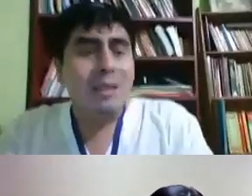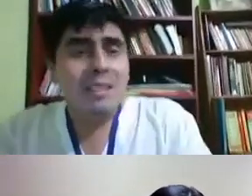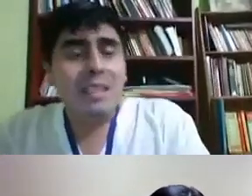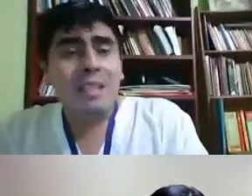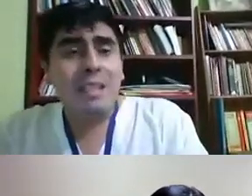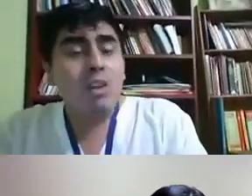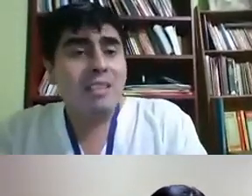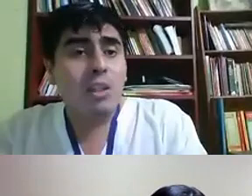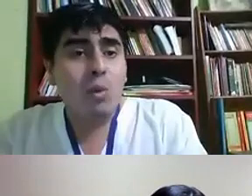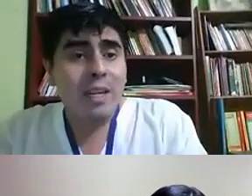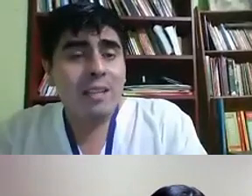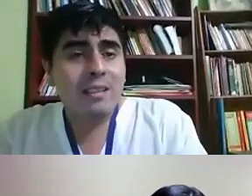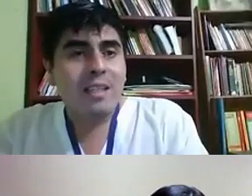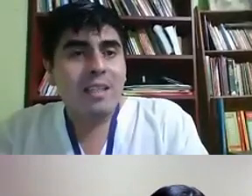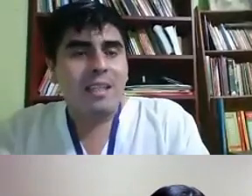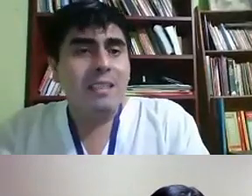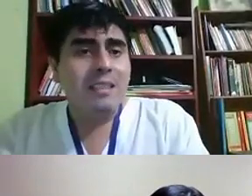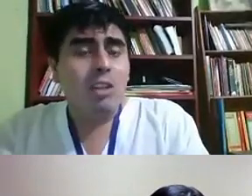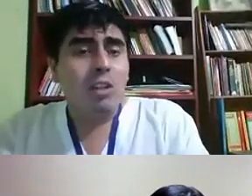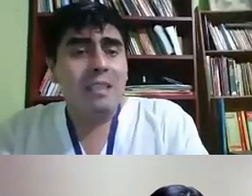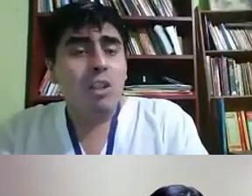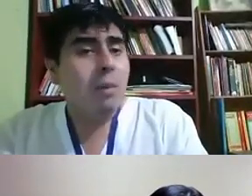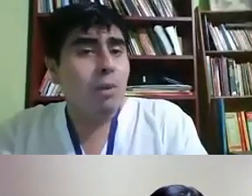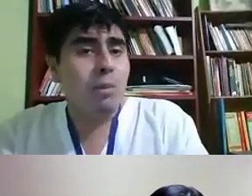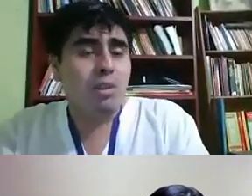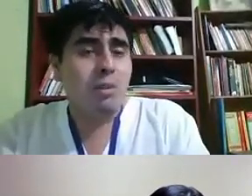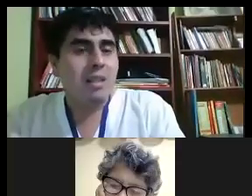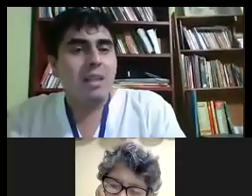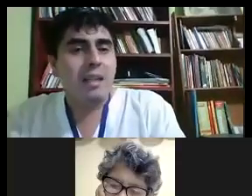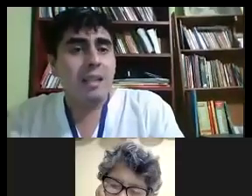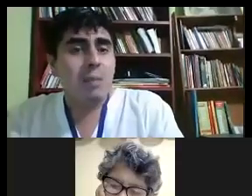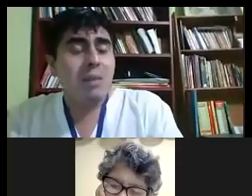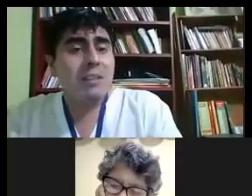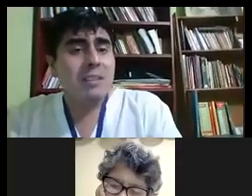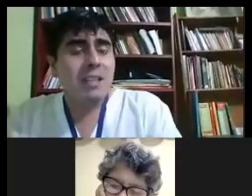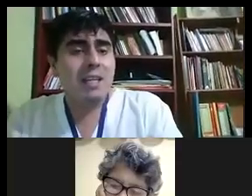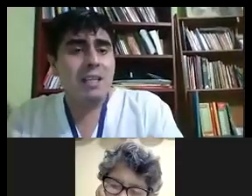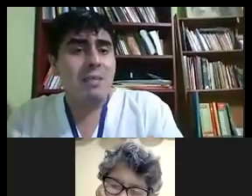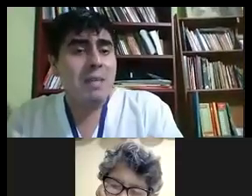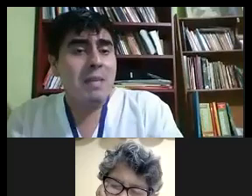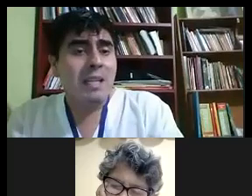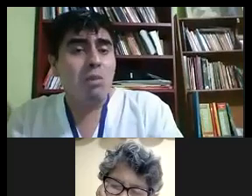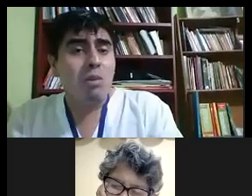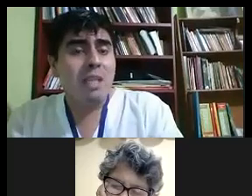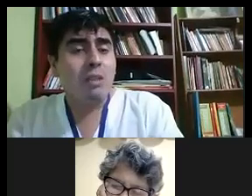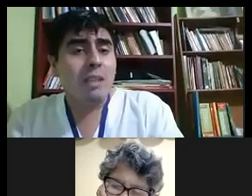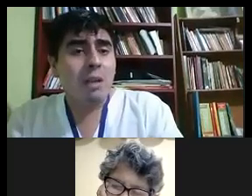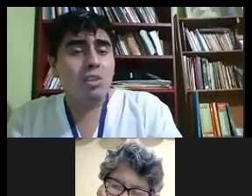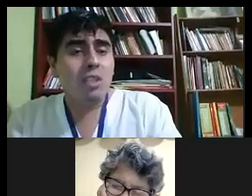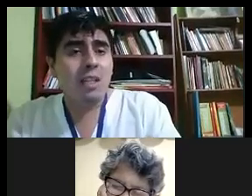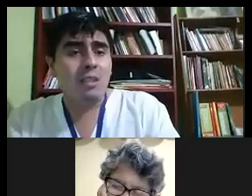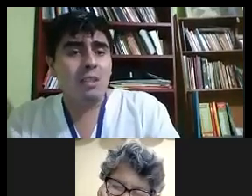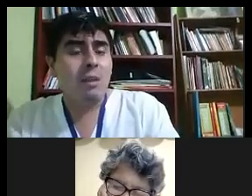Un paciente que ha tenido las secuelas, es necesario que le inicie lo más pronto posible. La terapia física implica que el movimiento, el